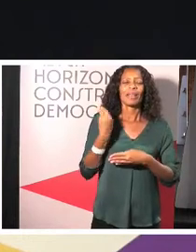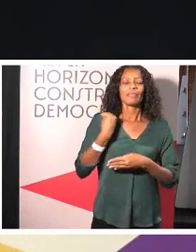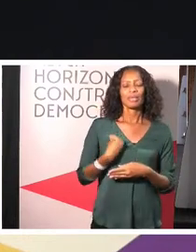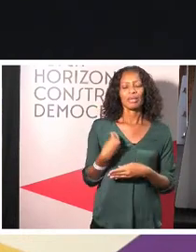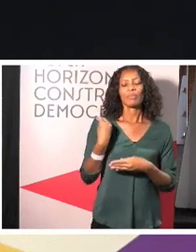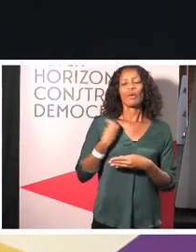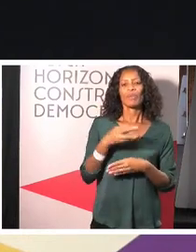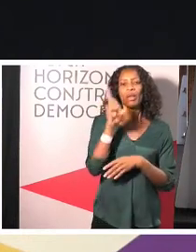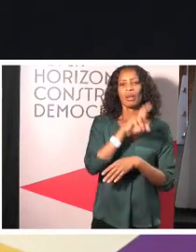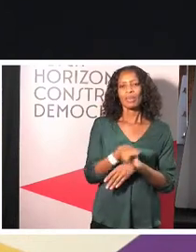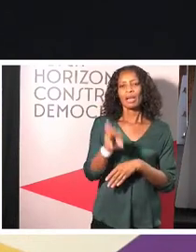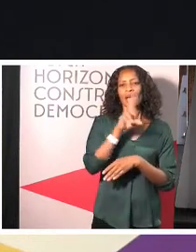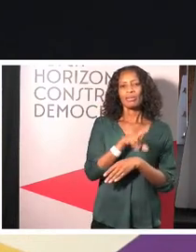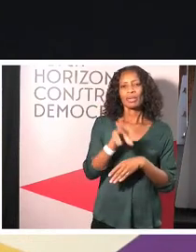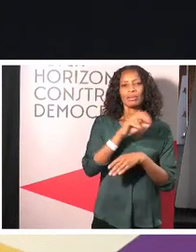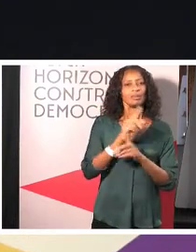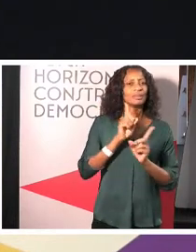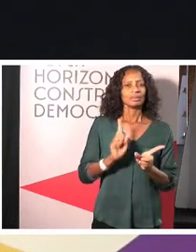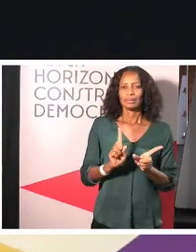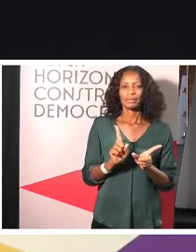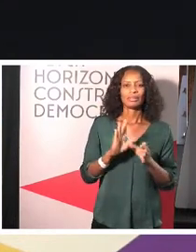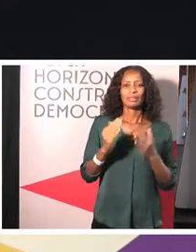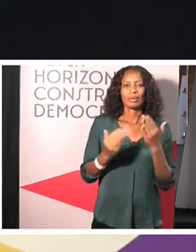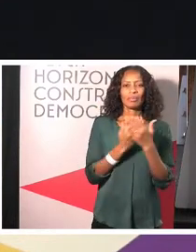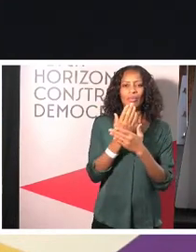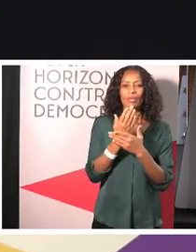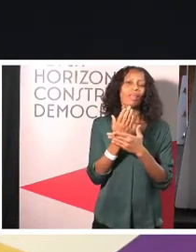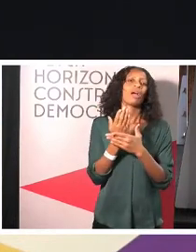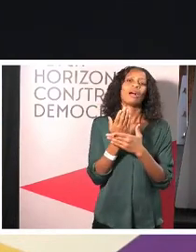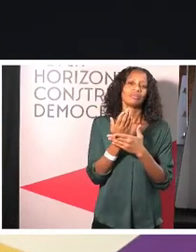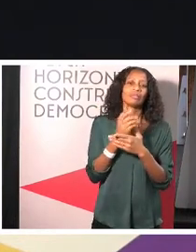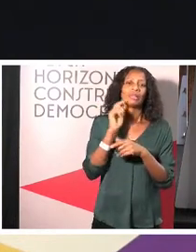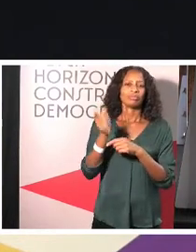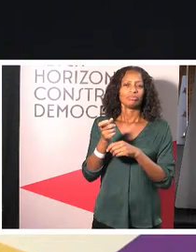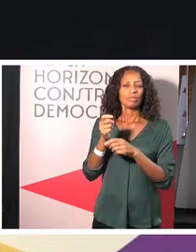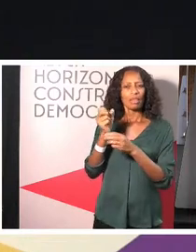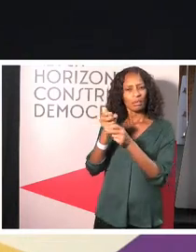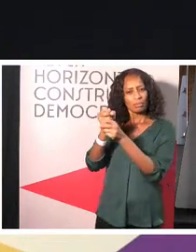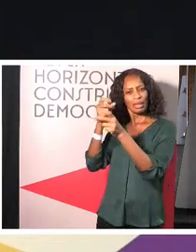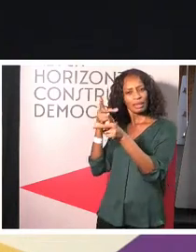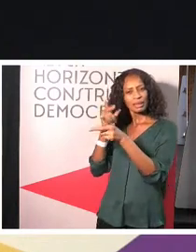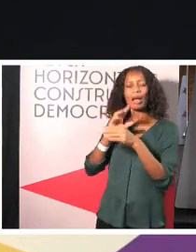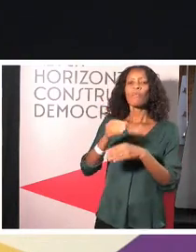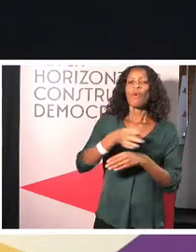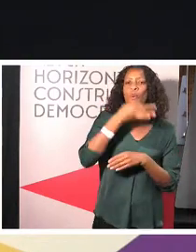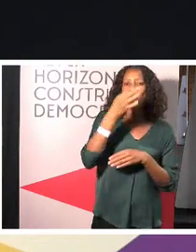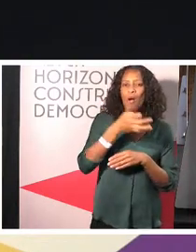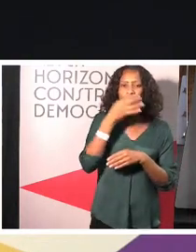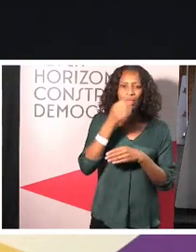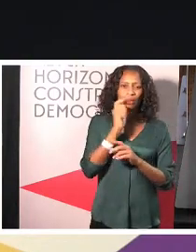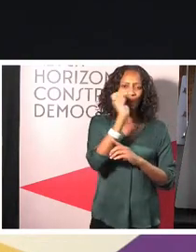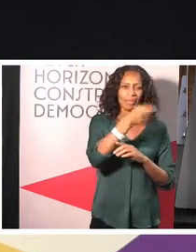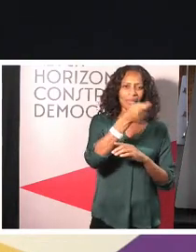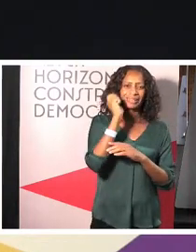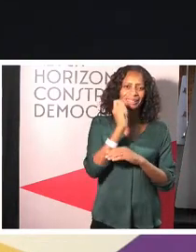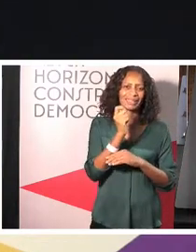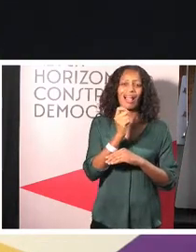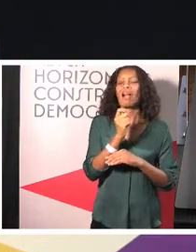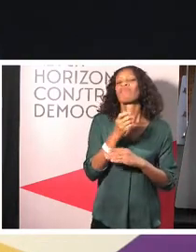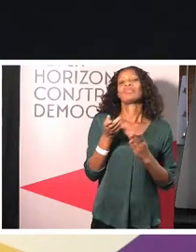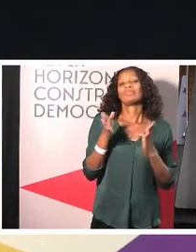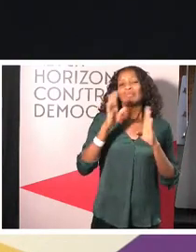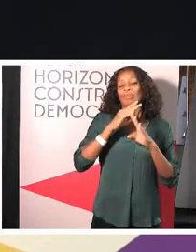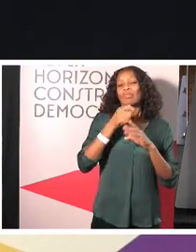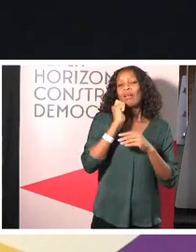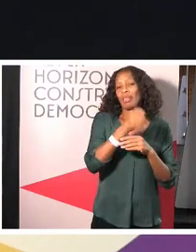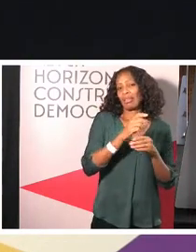la frase clave esta, ¿no? De cazar en las mañanas, ir a pescar por las tardes, cuidar al ganado por la tarde, y ya después de cenar, cuando